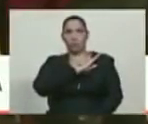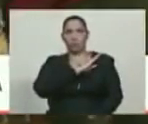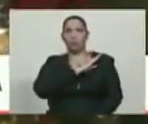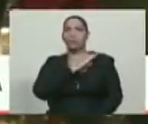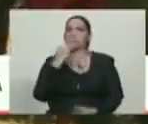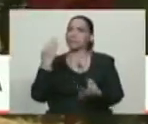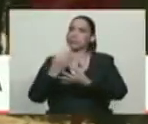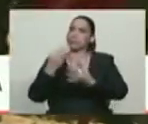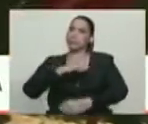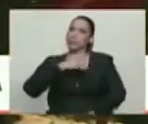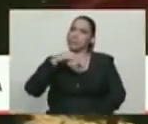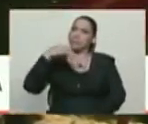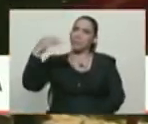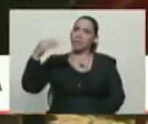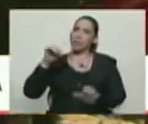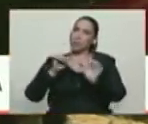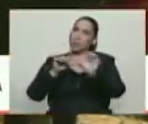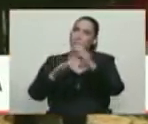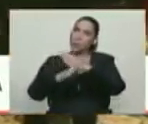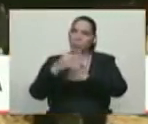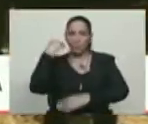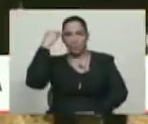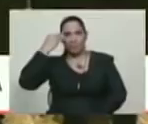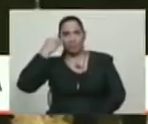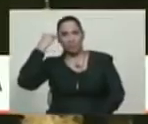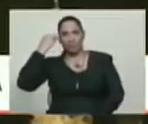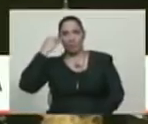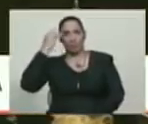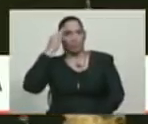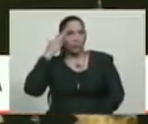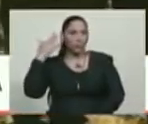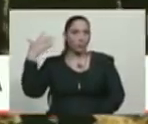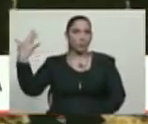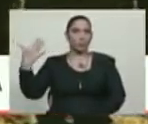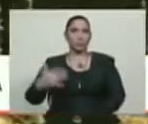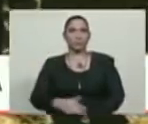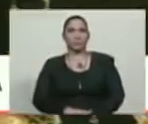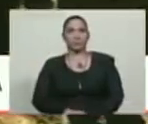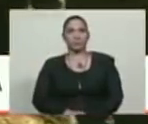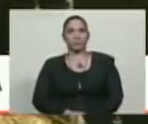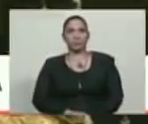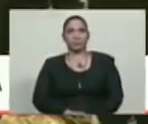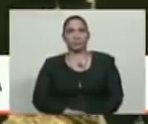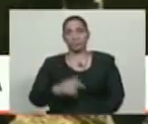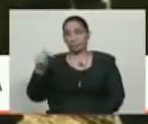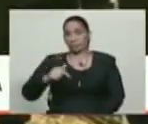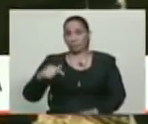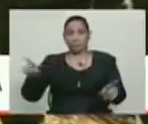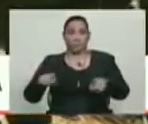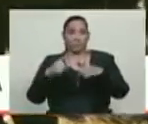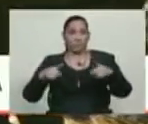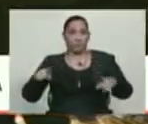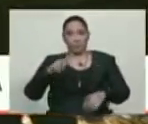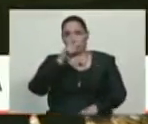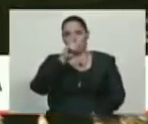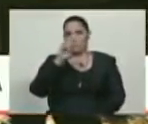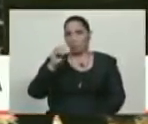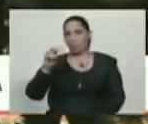en su espíritu, en su pensamiento, en sus sueños, hoy se cumplen 202